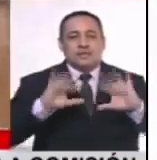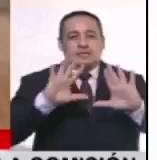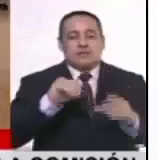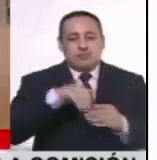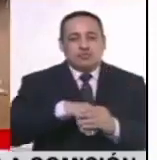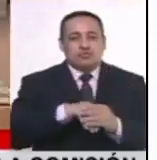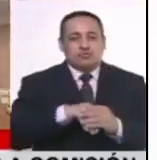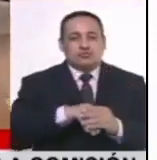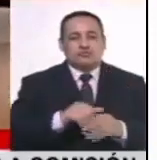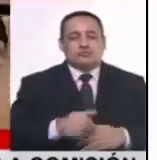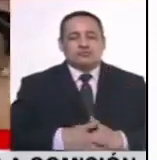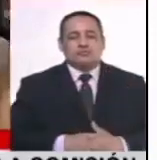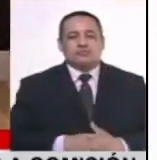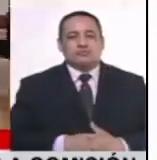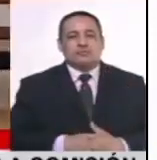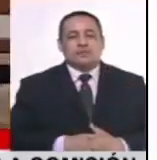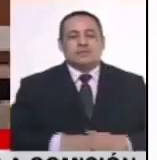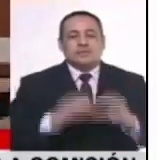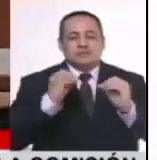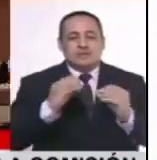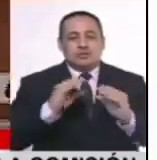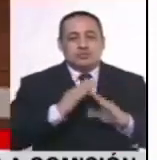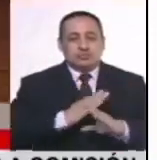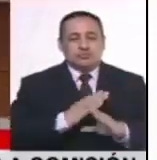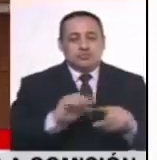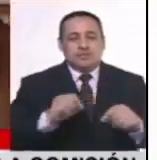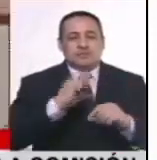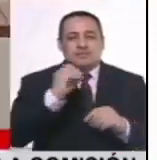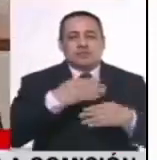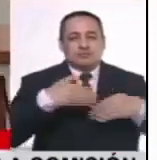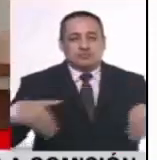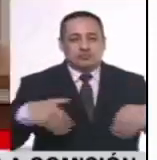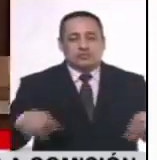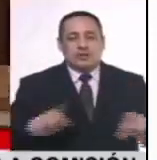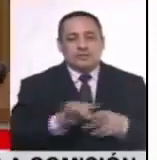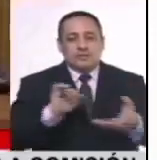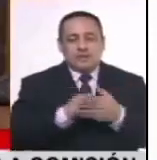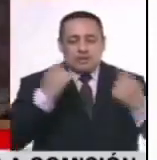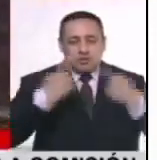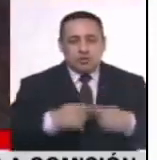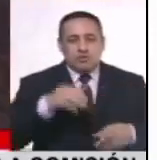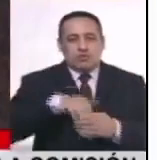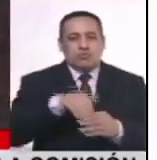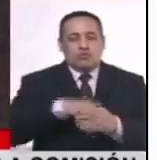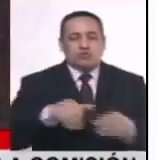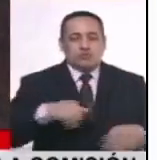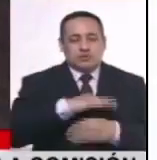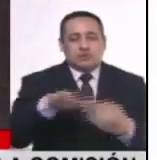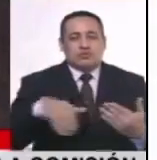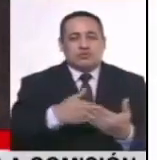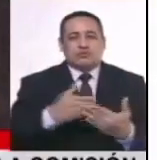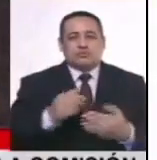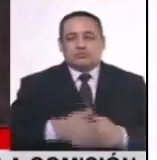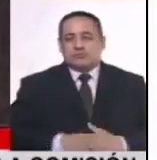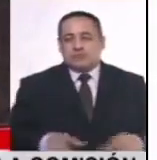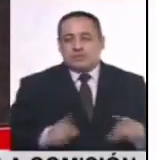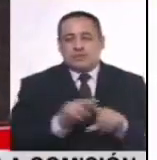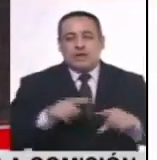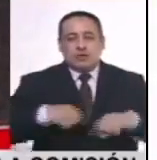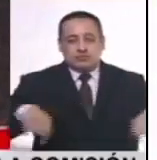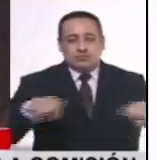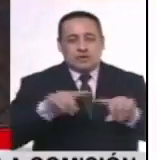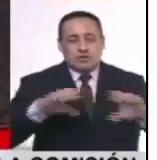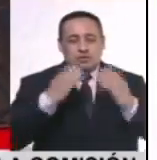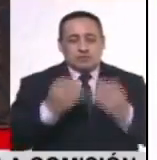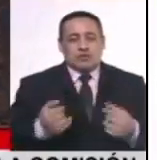favor, 0 en contra y 0 abstenciones. En consecuencia, ha sido elegida por unanimidad. Colegas